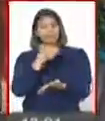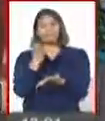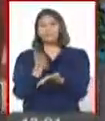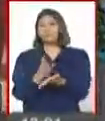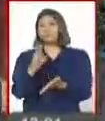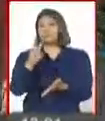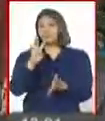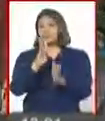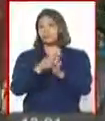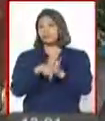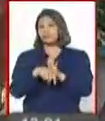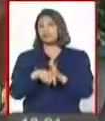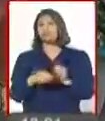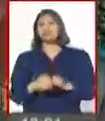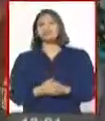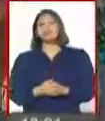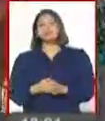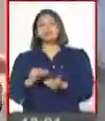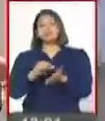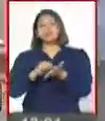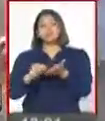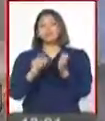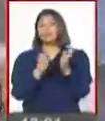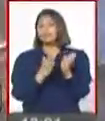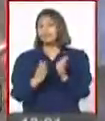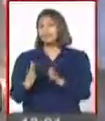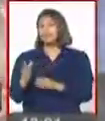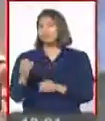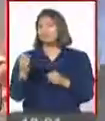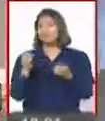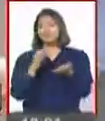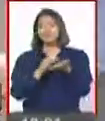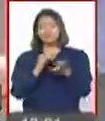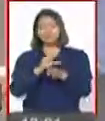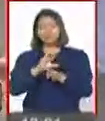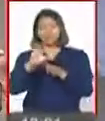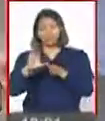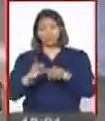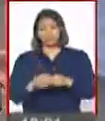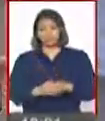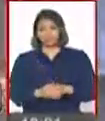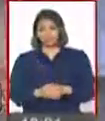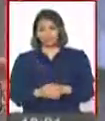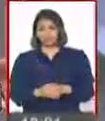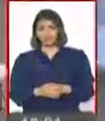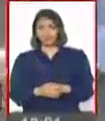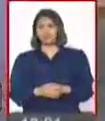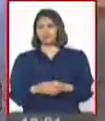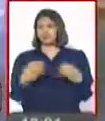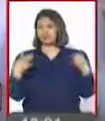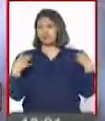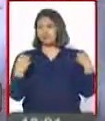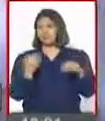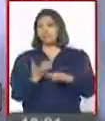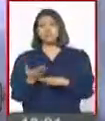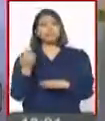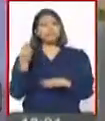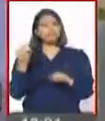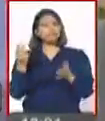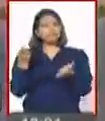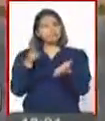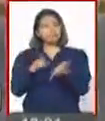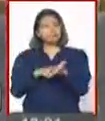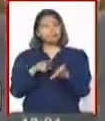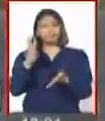de 24 horas de consulta externa y cirugías programadas ante el incumplimiento de parte del secretario de salud al acuerdo que firmó